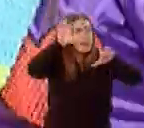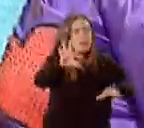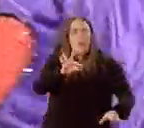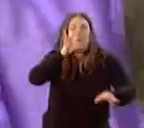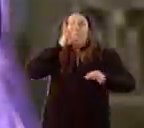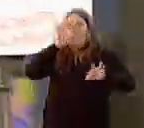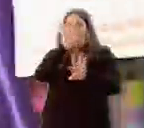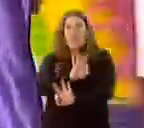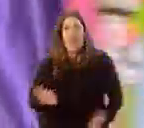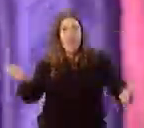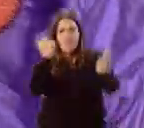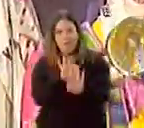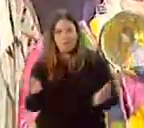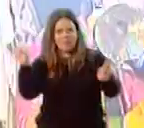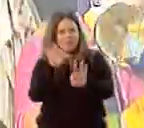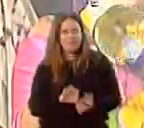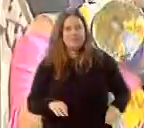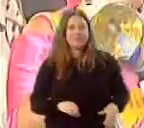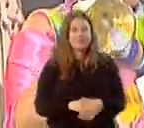para pagar